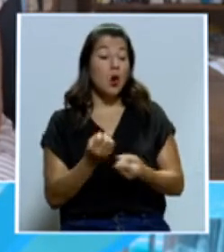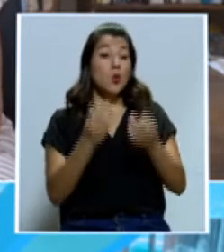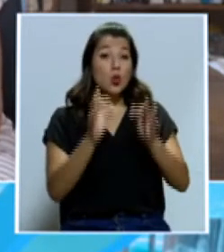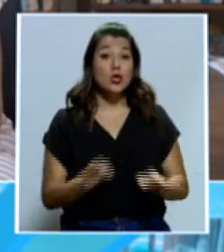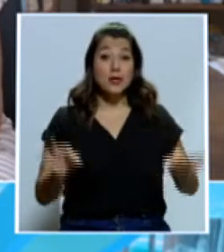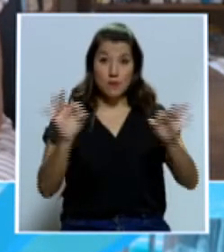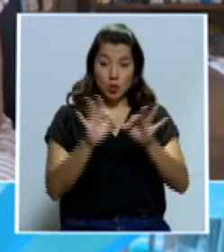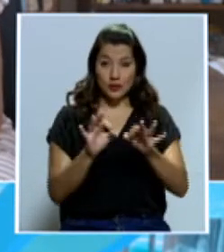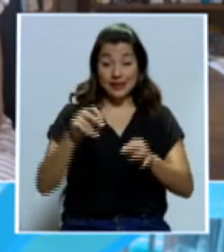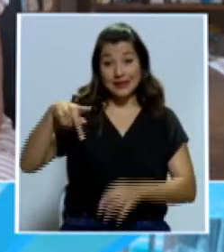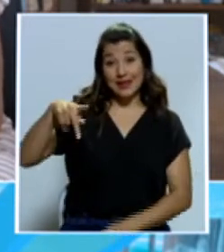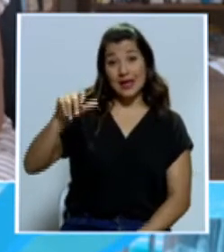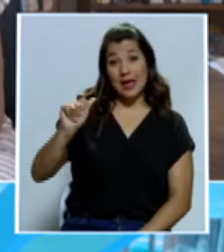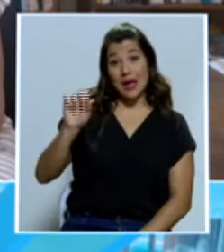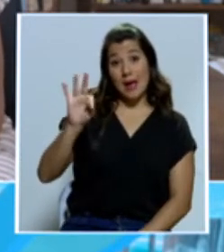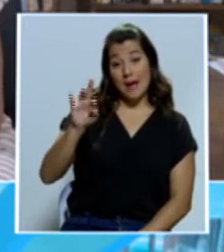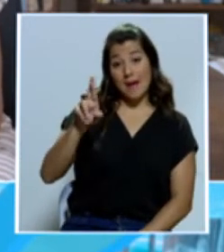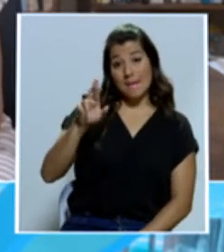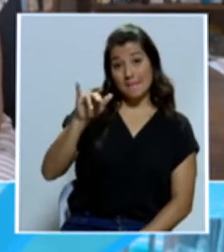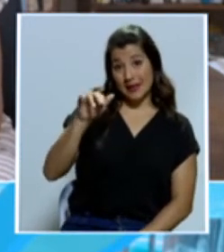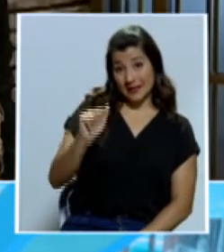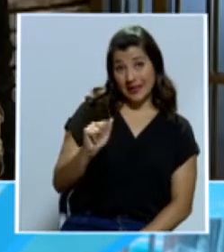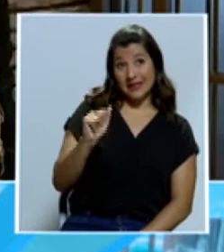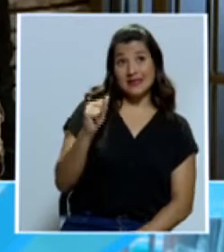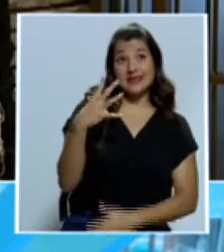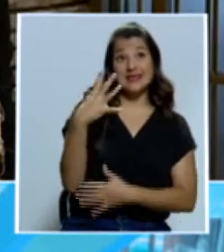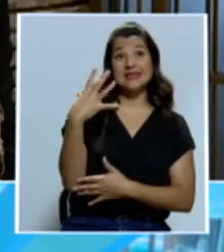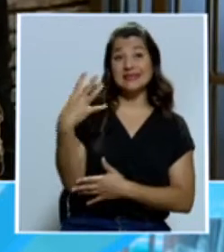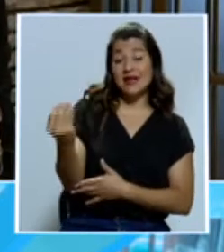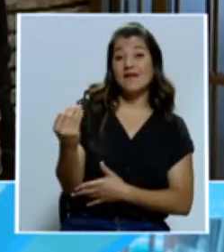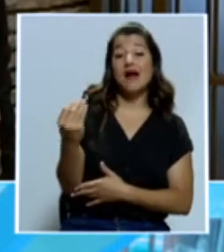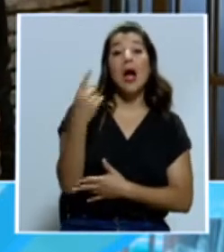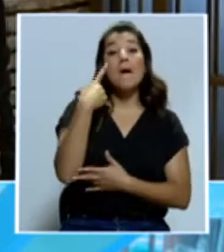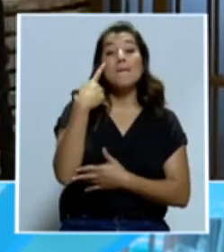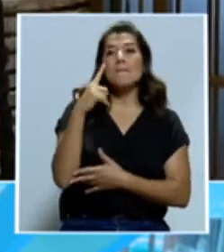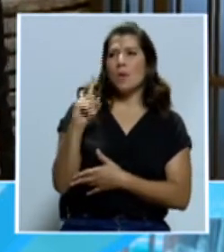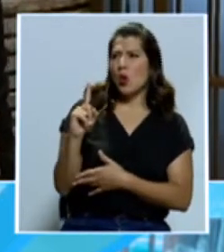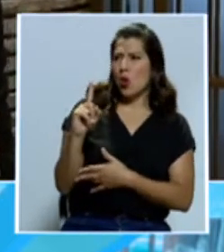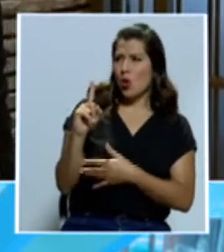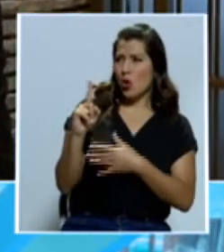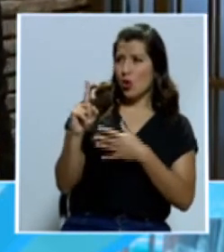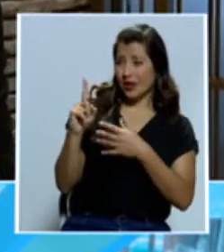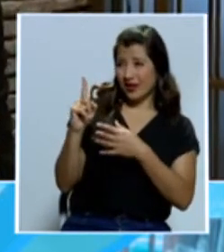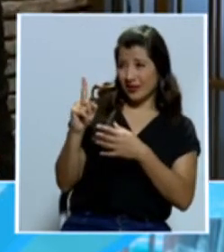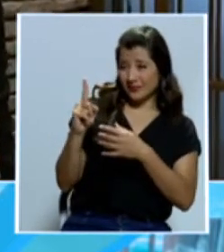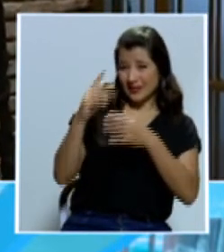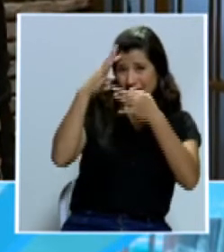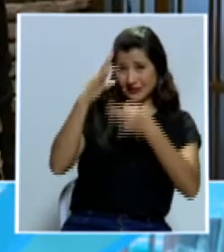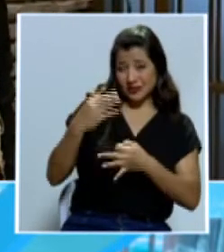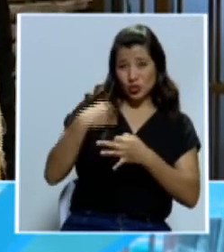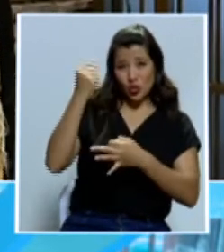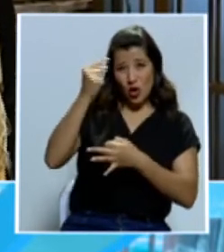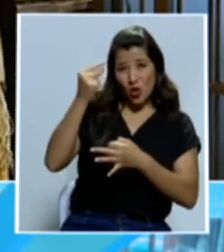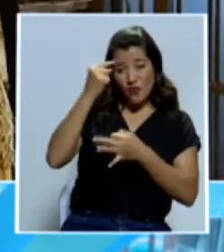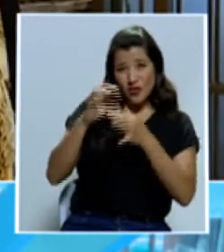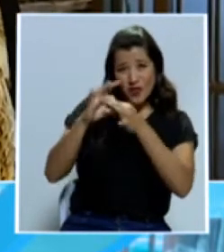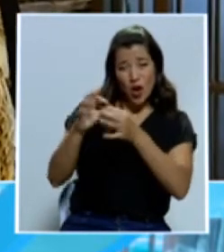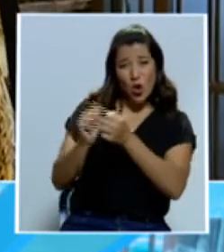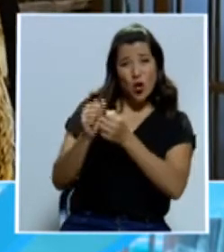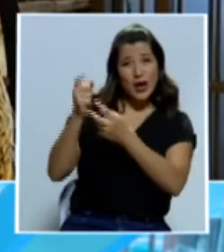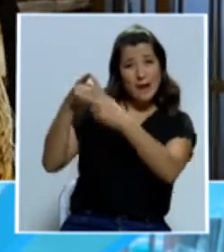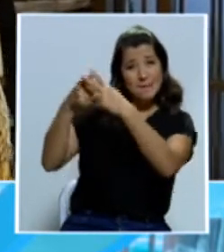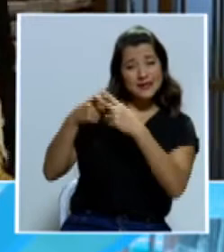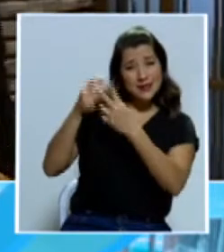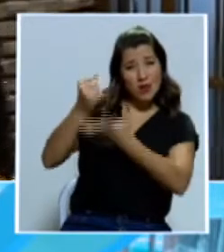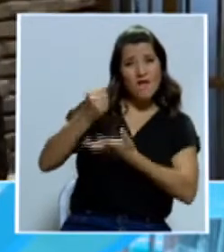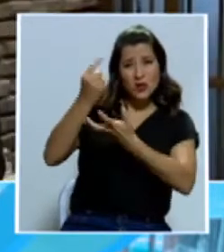se va básicamente por el manejo que se le da de parte del Ejecutivo al tema del Fondo Monetario Internacional. ¿Usted defiende la forma en que lo está llevando el presidente del Poder Ejecutivo?